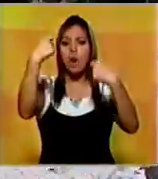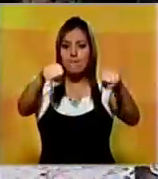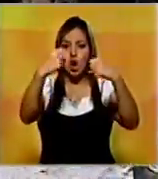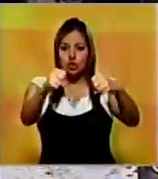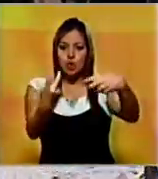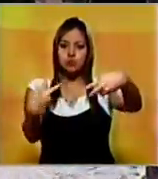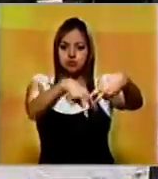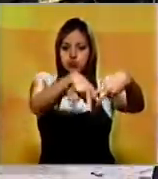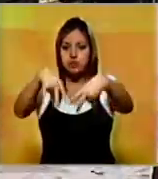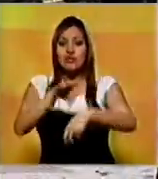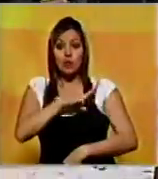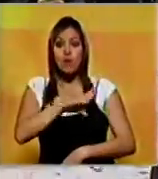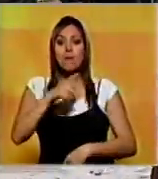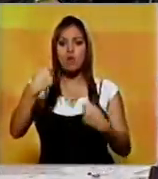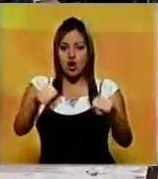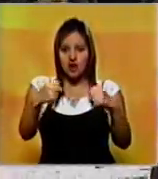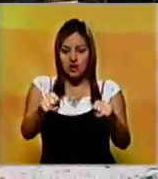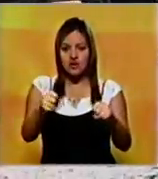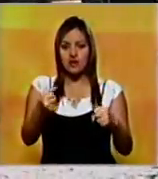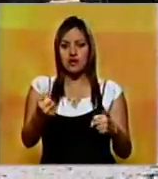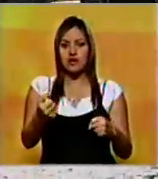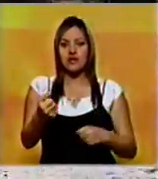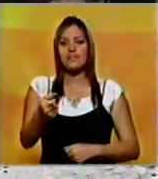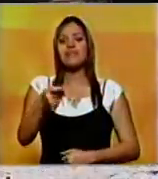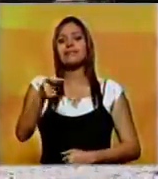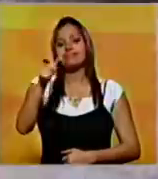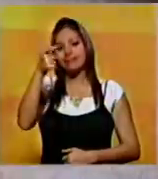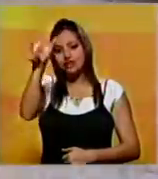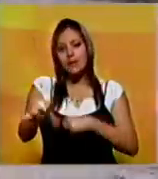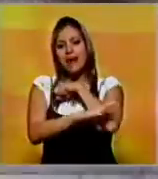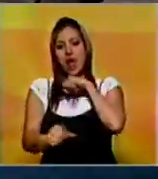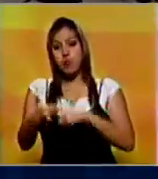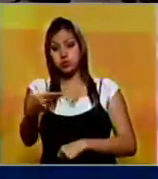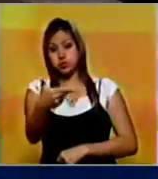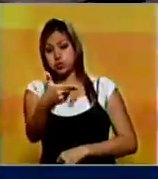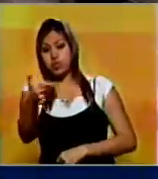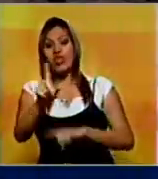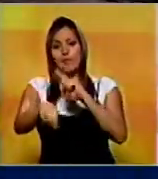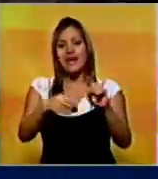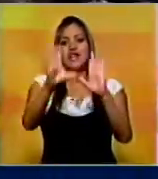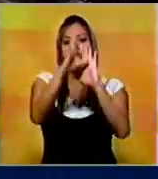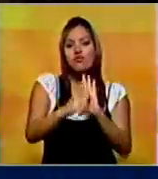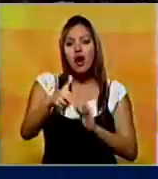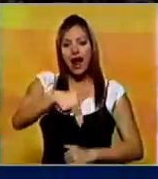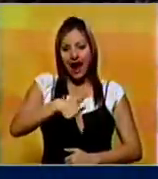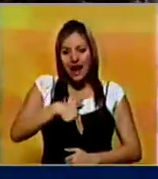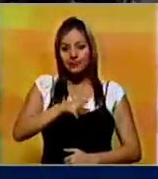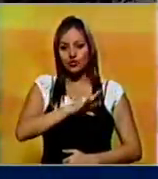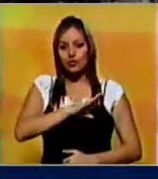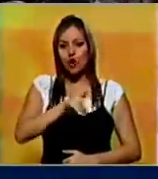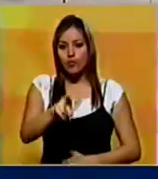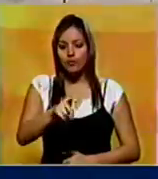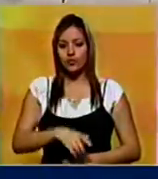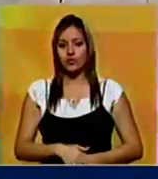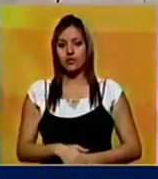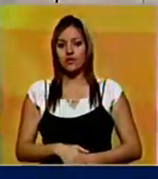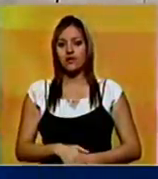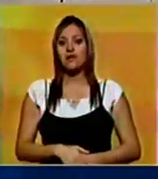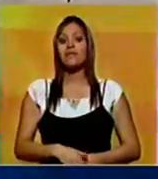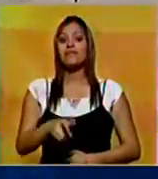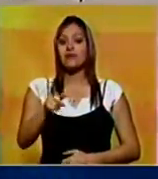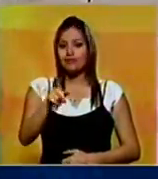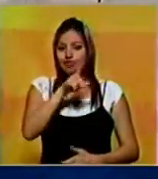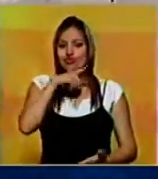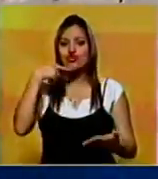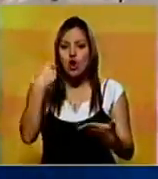oficiales cuando fueron emboscados y abatidos por antisociales que luego los despojaron de sus armas reglamentarias las víctimas fueron